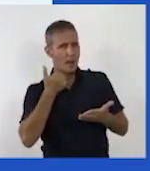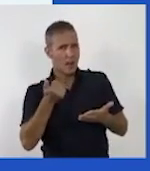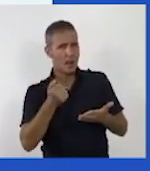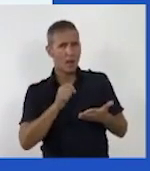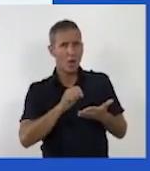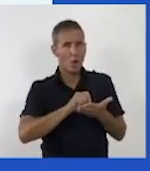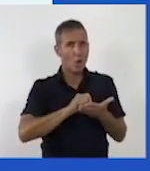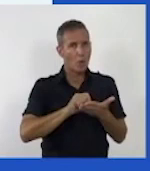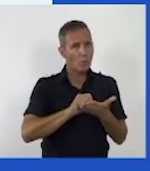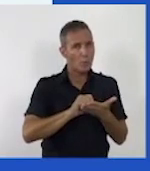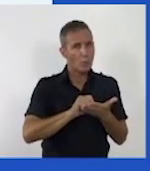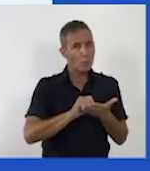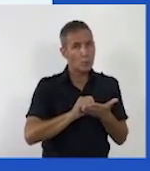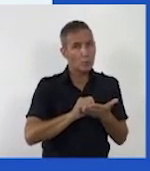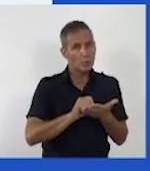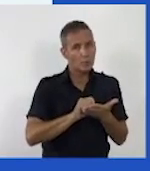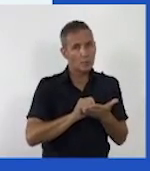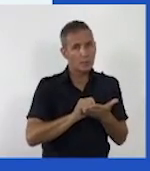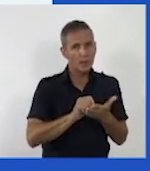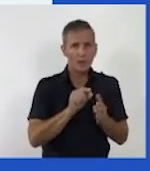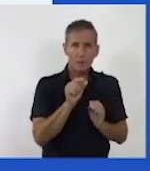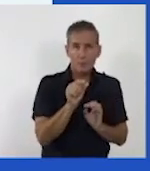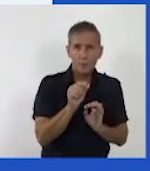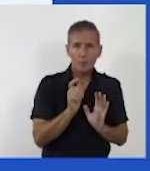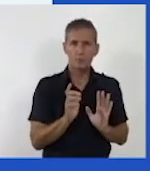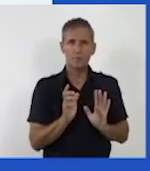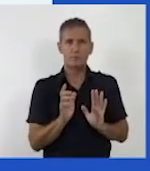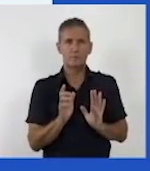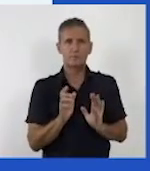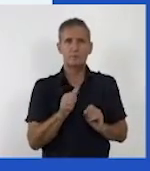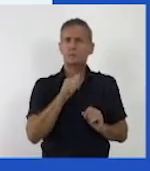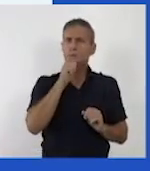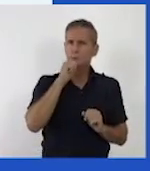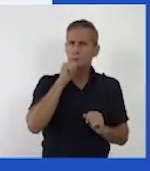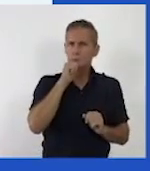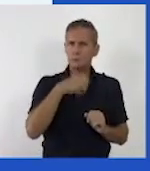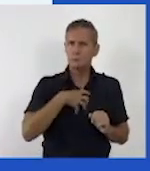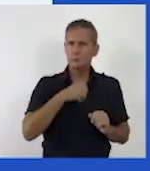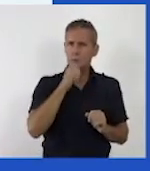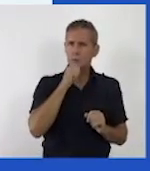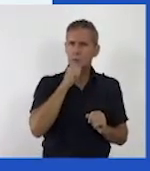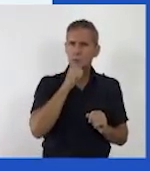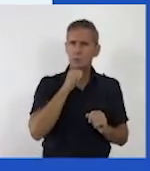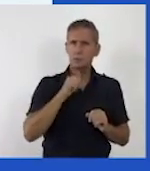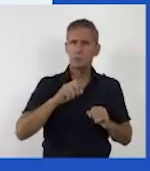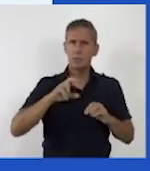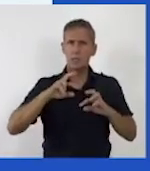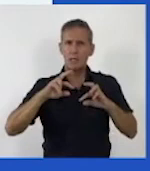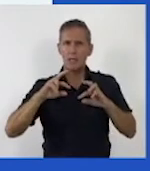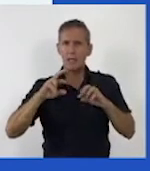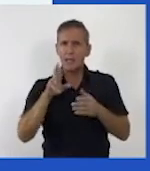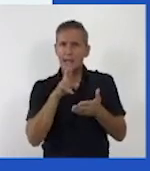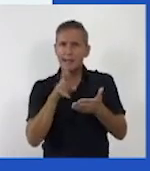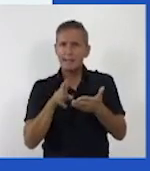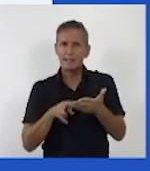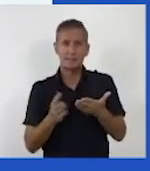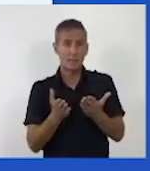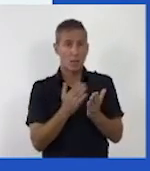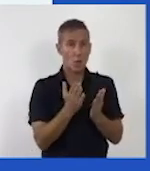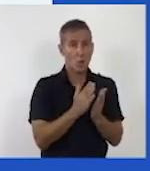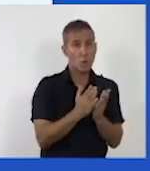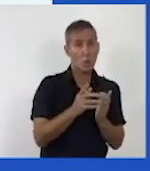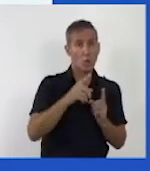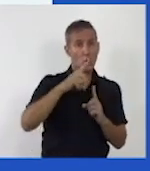tratar de borrar lo menos posible si tienen dudas vuelven a consultar sus libros de